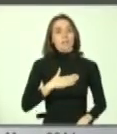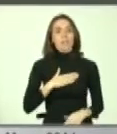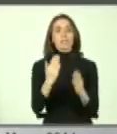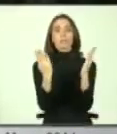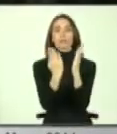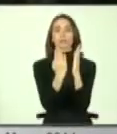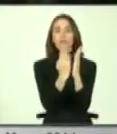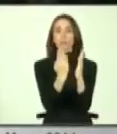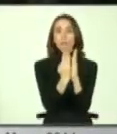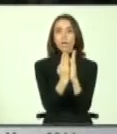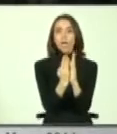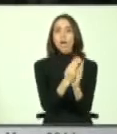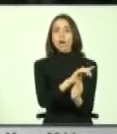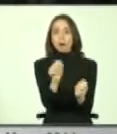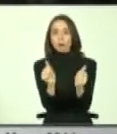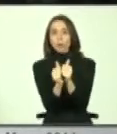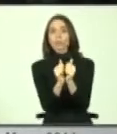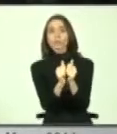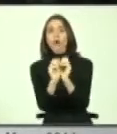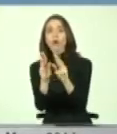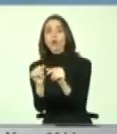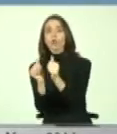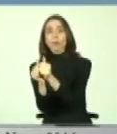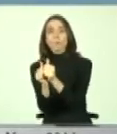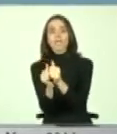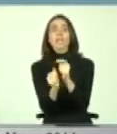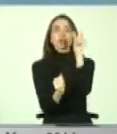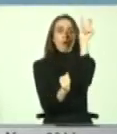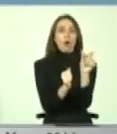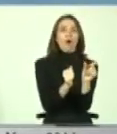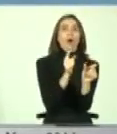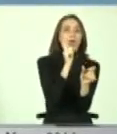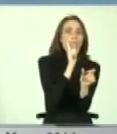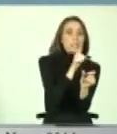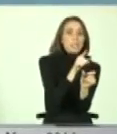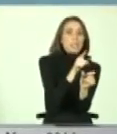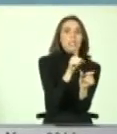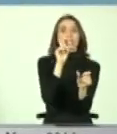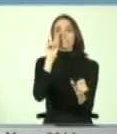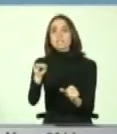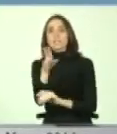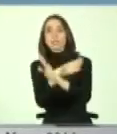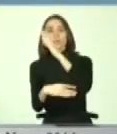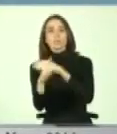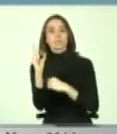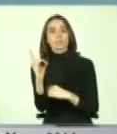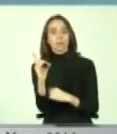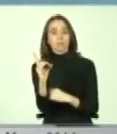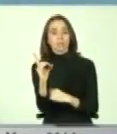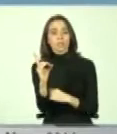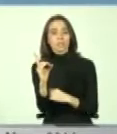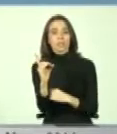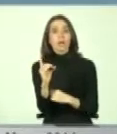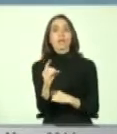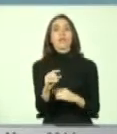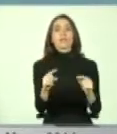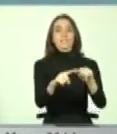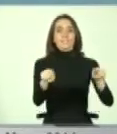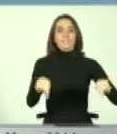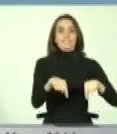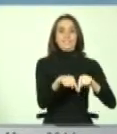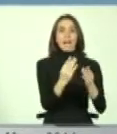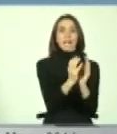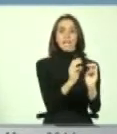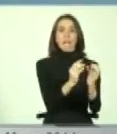con nuestros compañeros con y sin discapacidad sin que nos saquen de la sala de clases